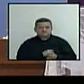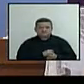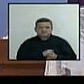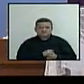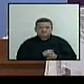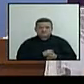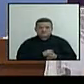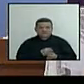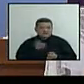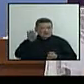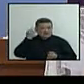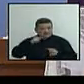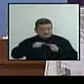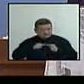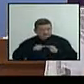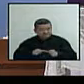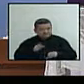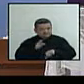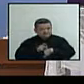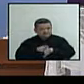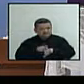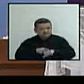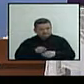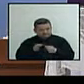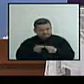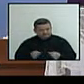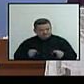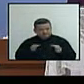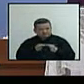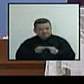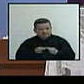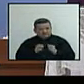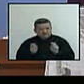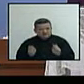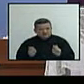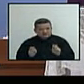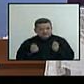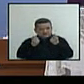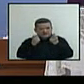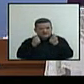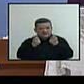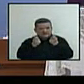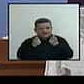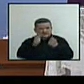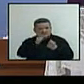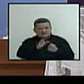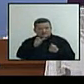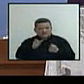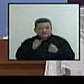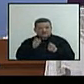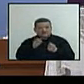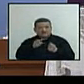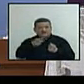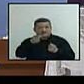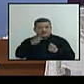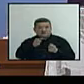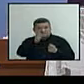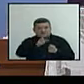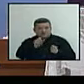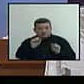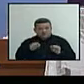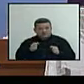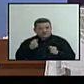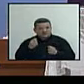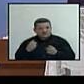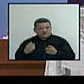Porque estableciste este tiempo privilegiado de salvación para que tus hijos recuperen la pureza de